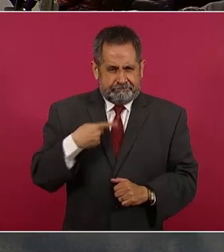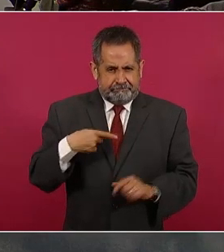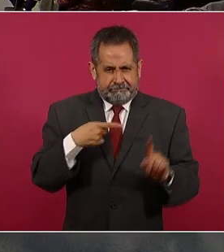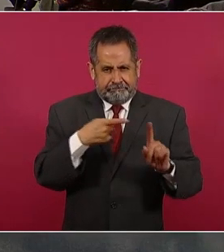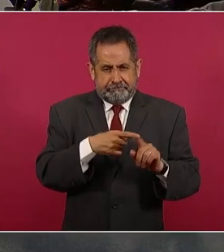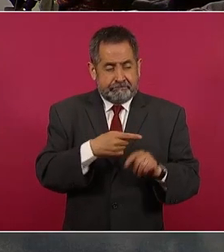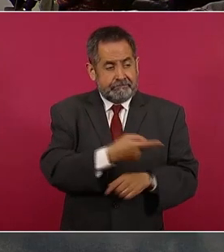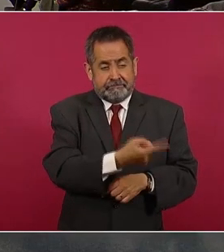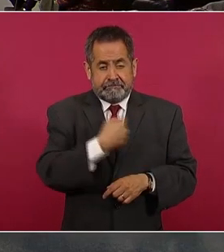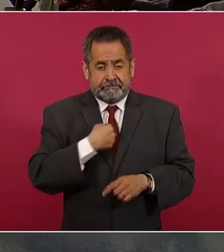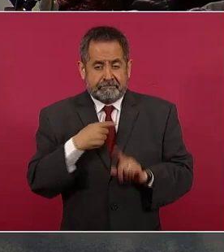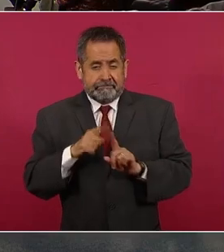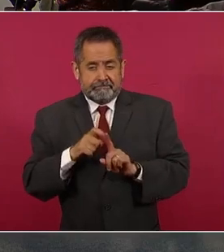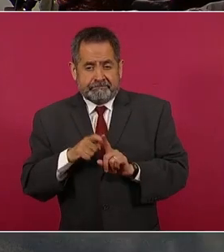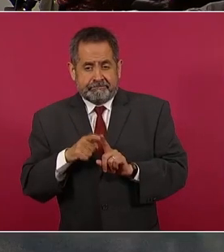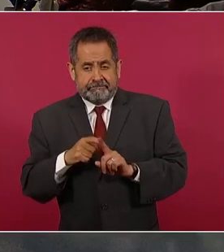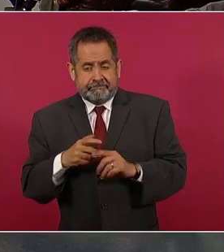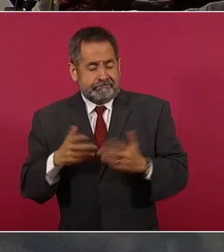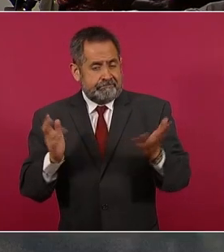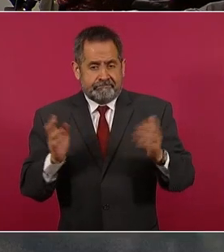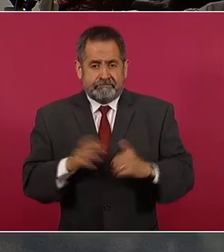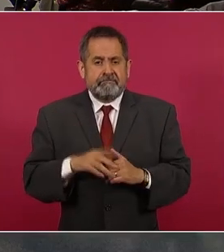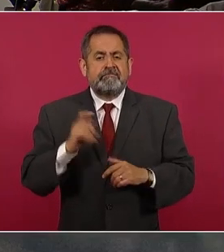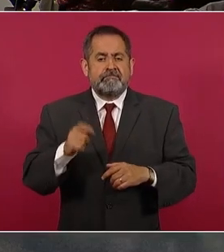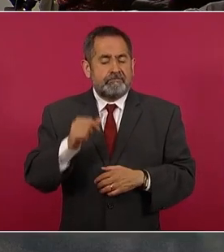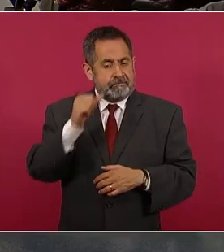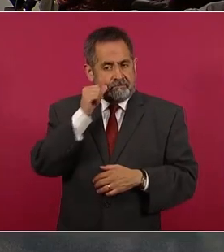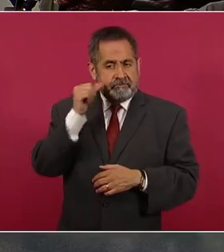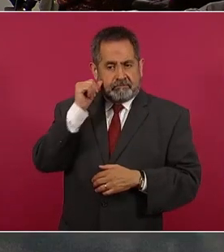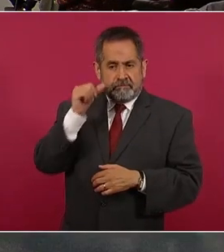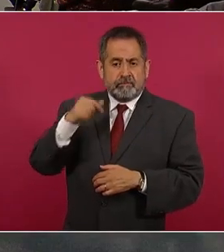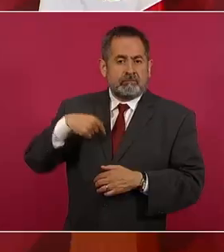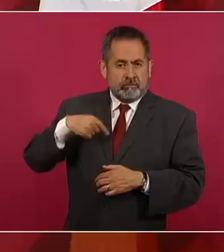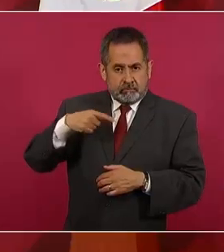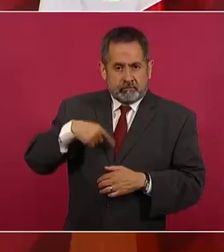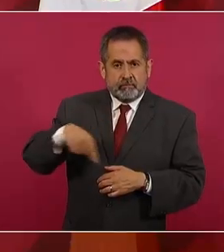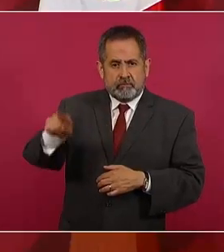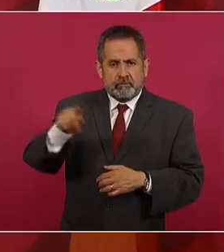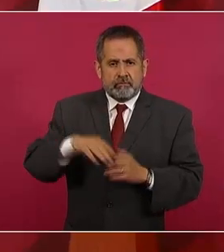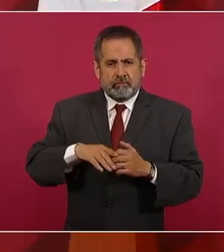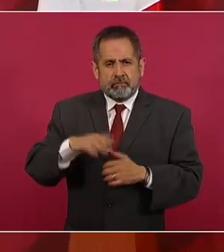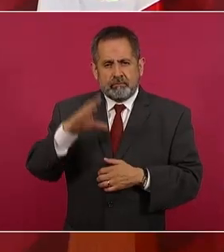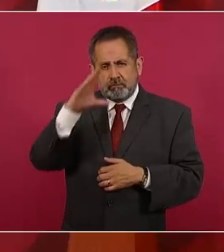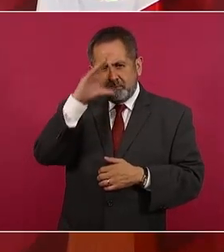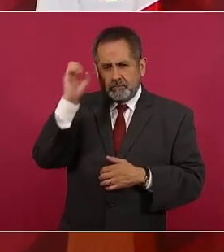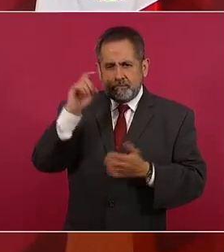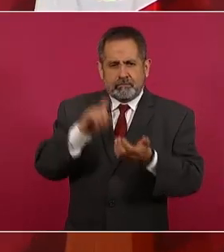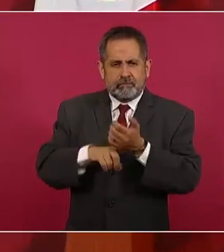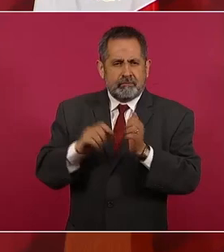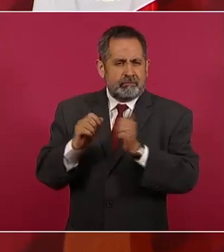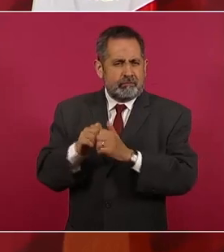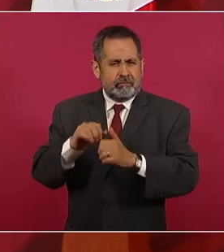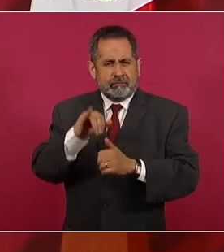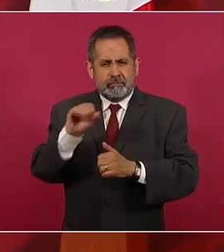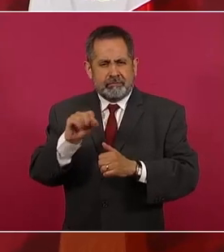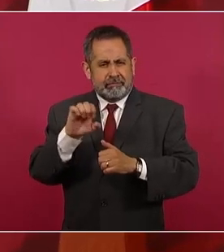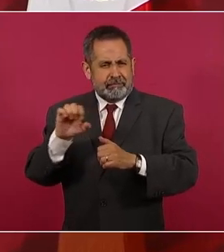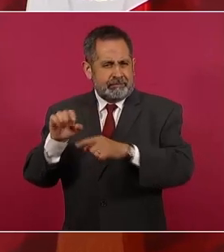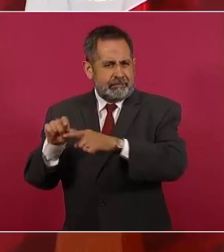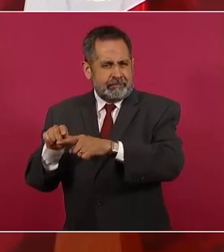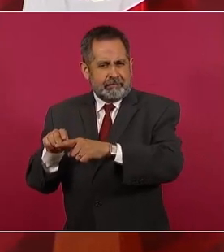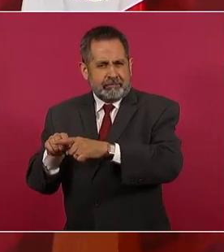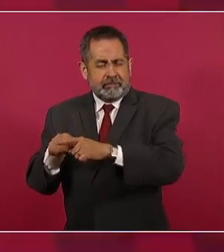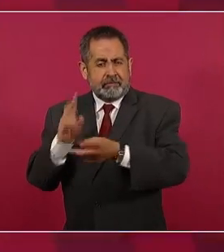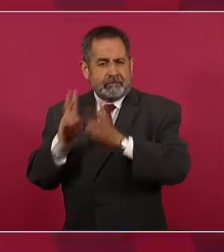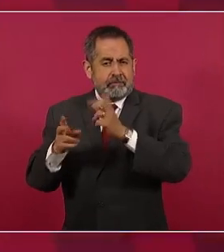me critica porque ayer salí con una foto que me tomó Jesse hablando con